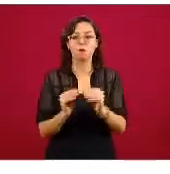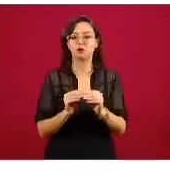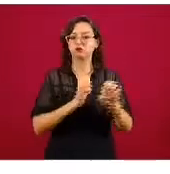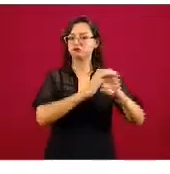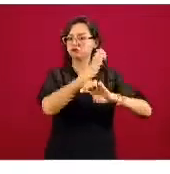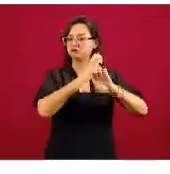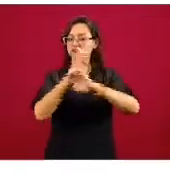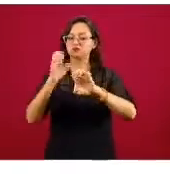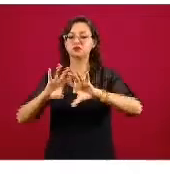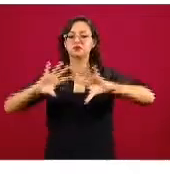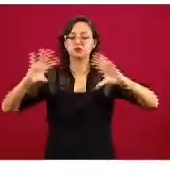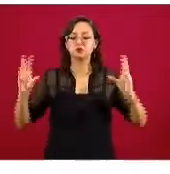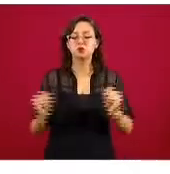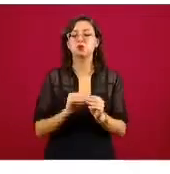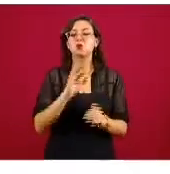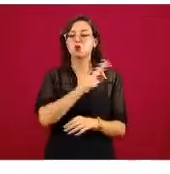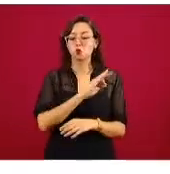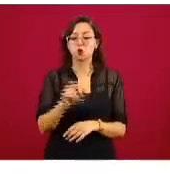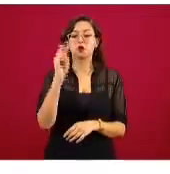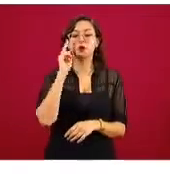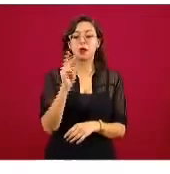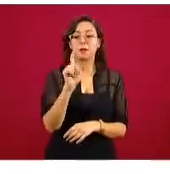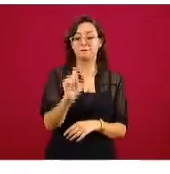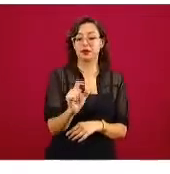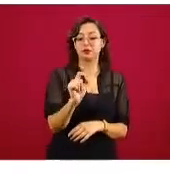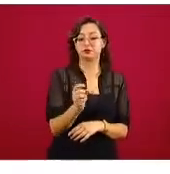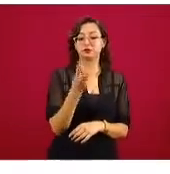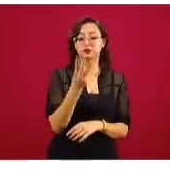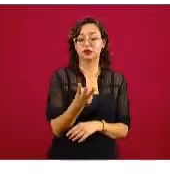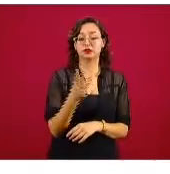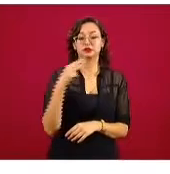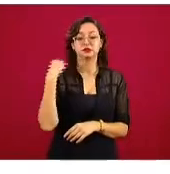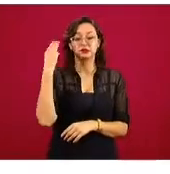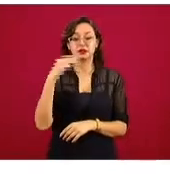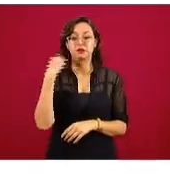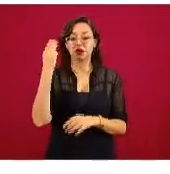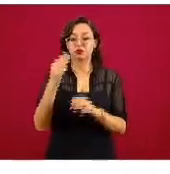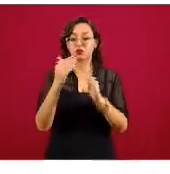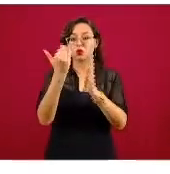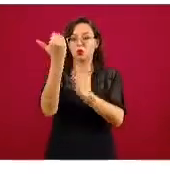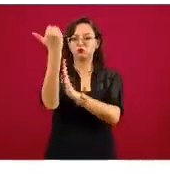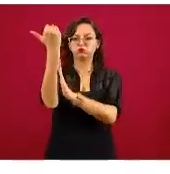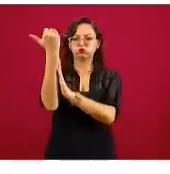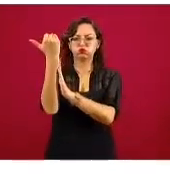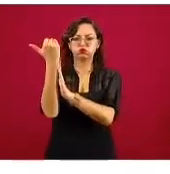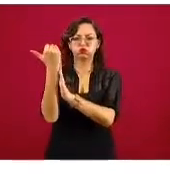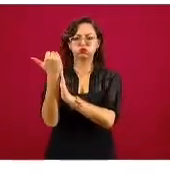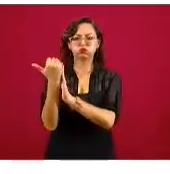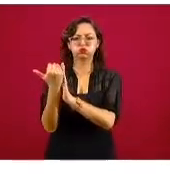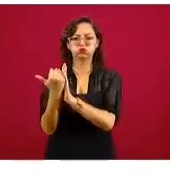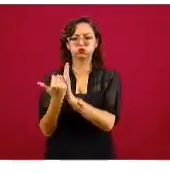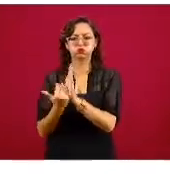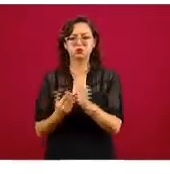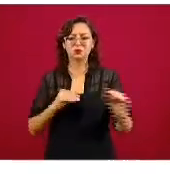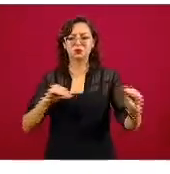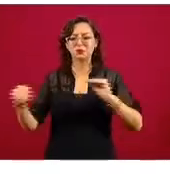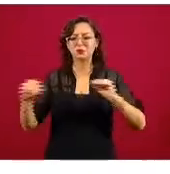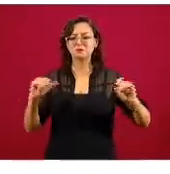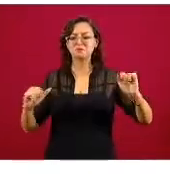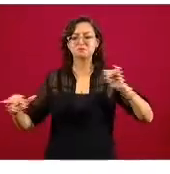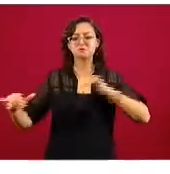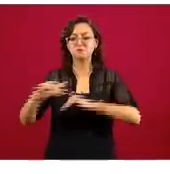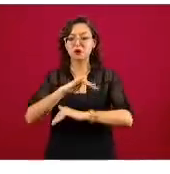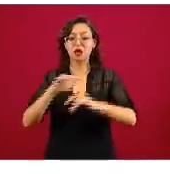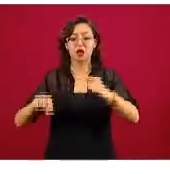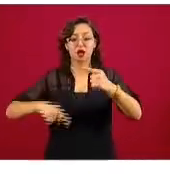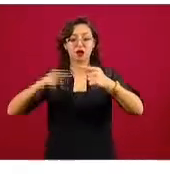y lo que vemos es que a partir justamente del 23 de marzo hubo una caída en la intensidad de la movilidad en